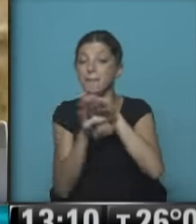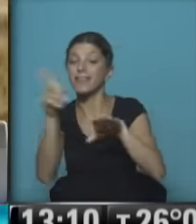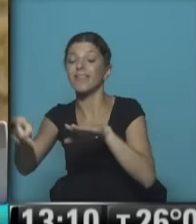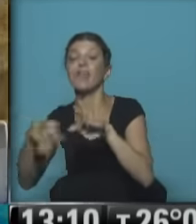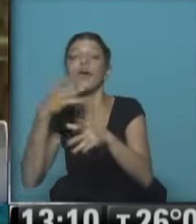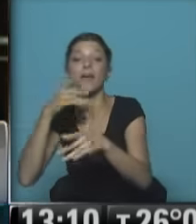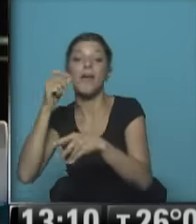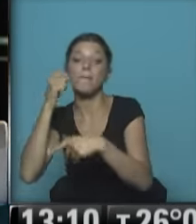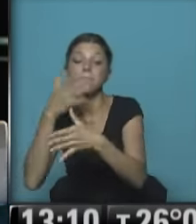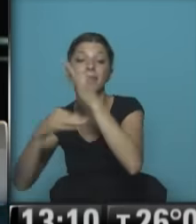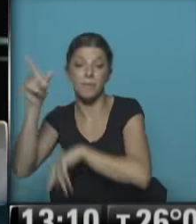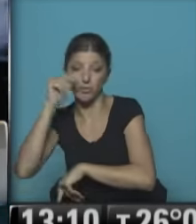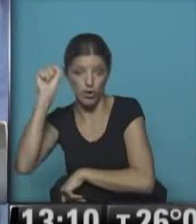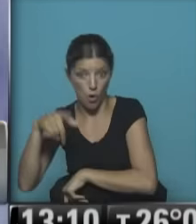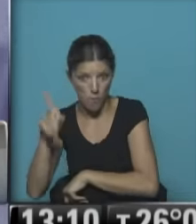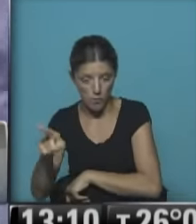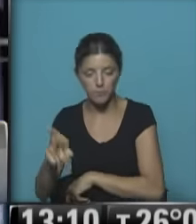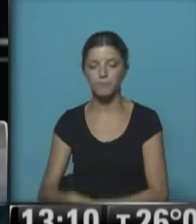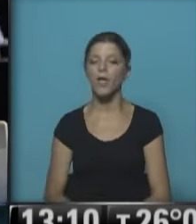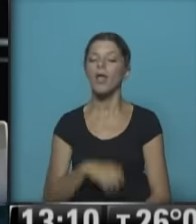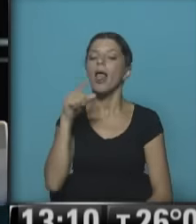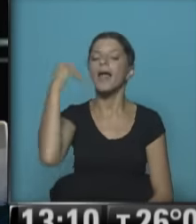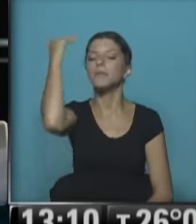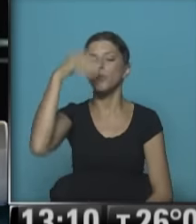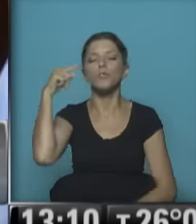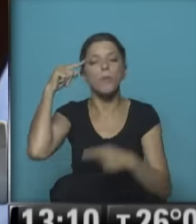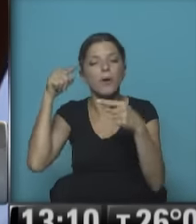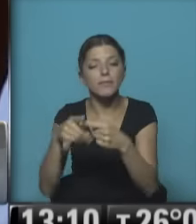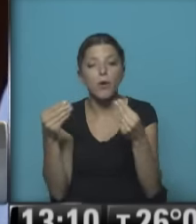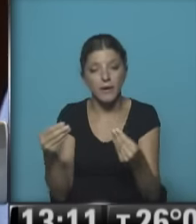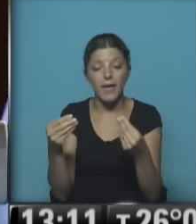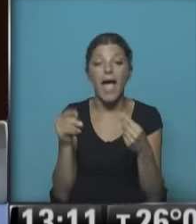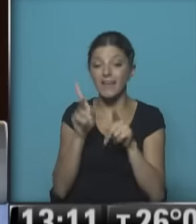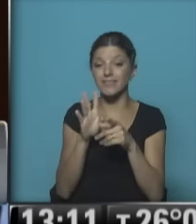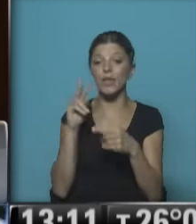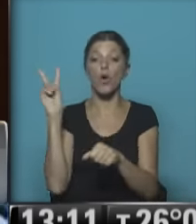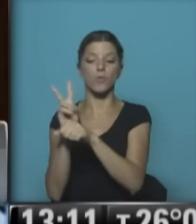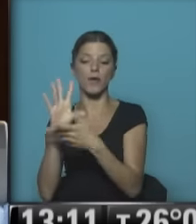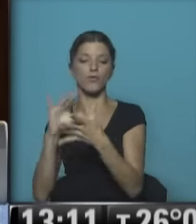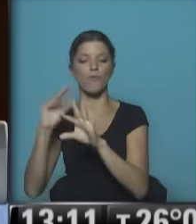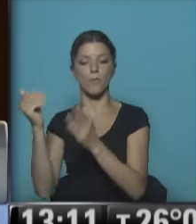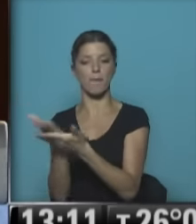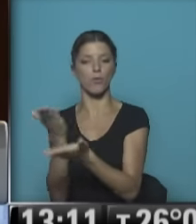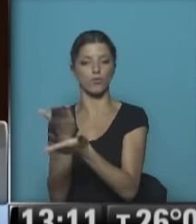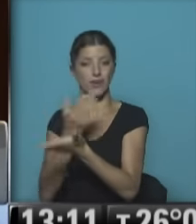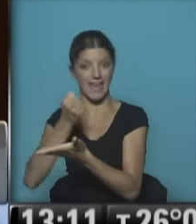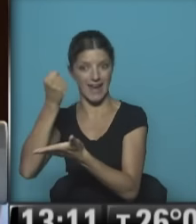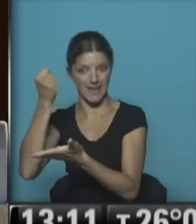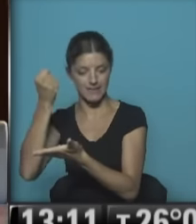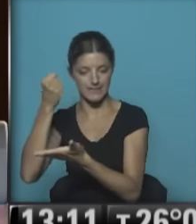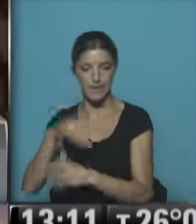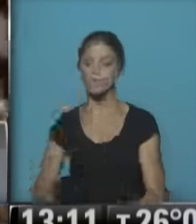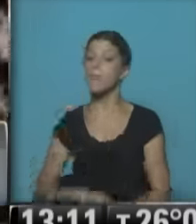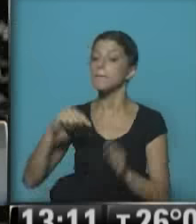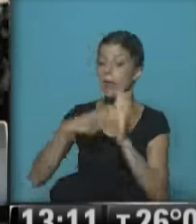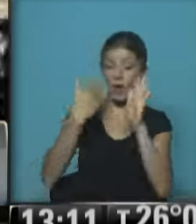tradicionales. El objetivo de Arabia Saudita habría sido proteger así su cuota de mercado. Pero el principal productor